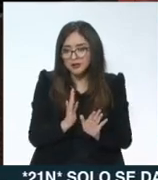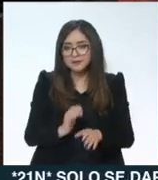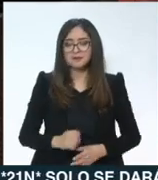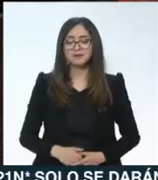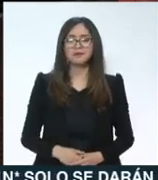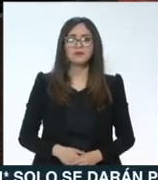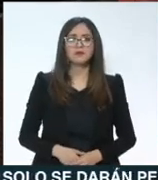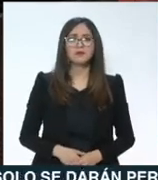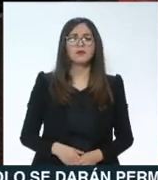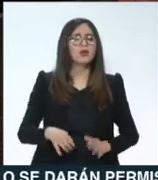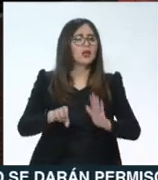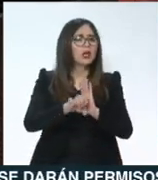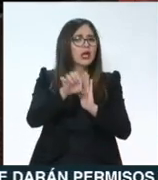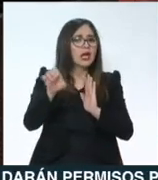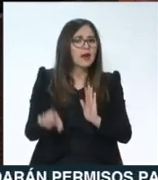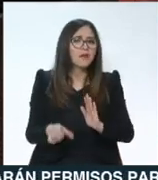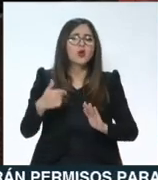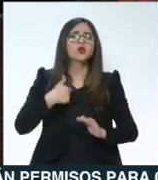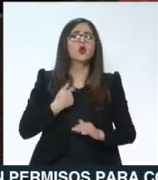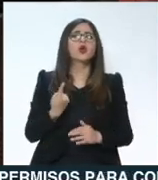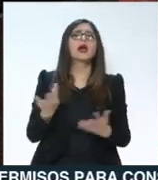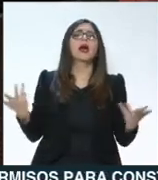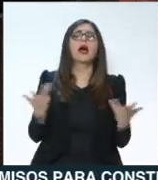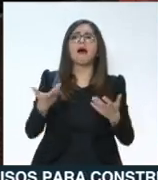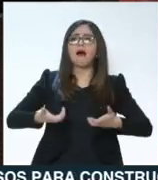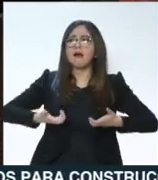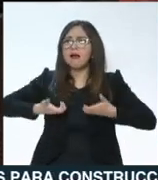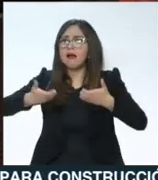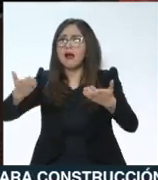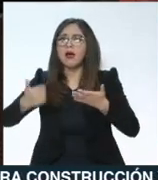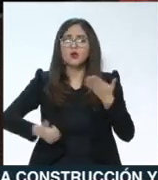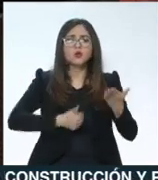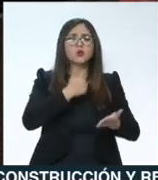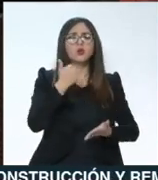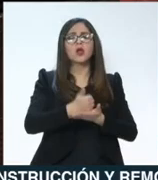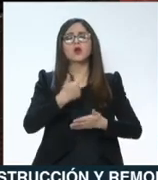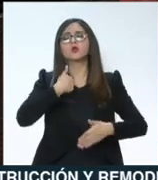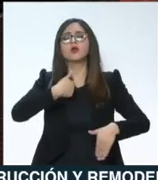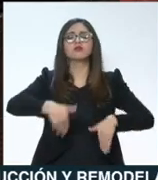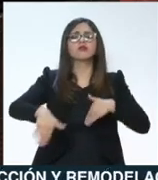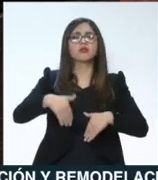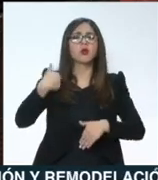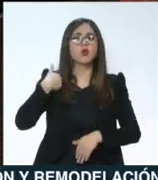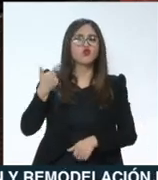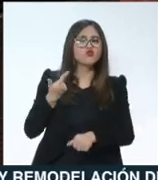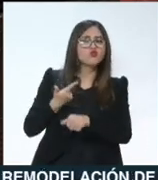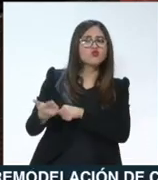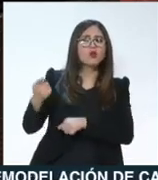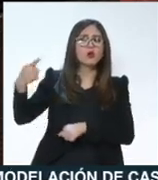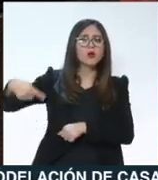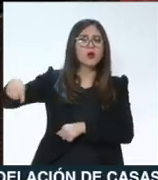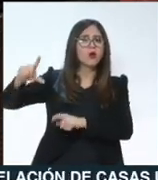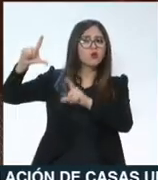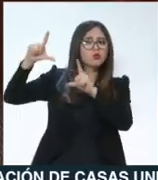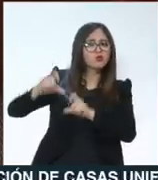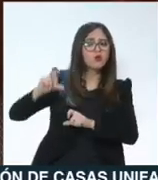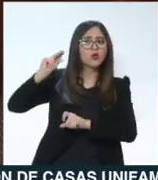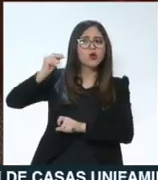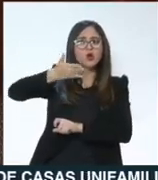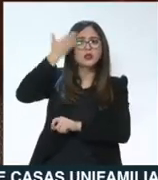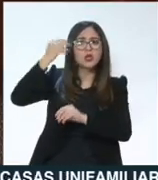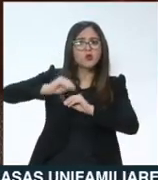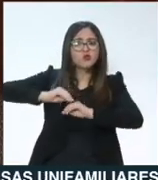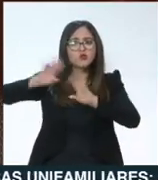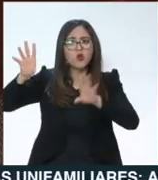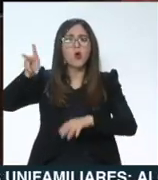si me doy cuenta que en las calles de la ciudad, en el transporte público, tomaron una foto sin mi consentimiento, que no sé si van a subir a las redes sociales o